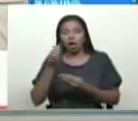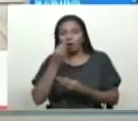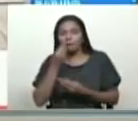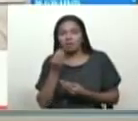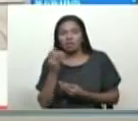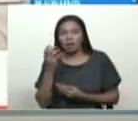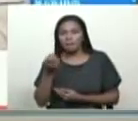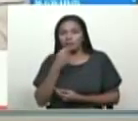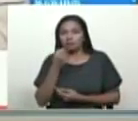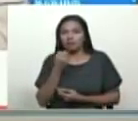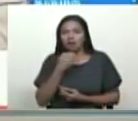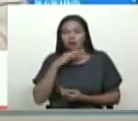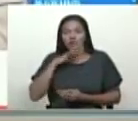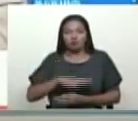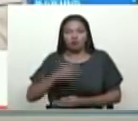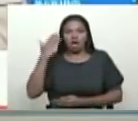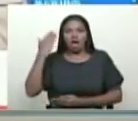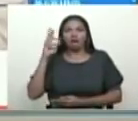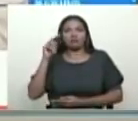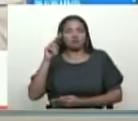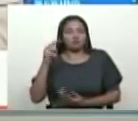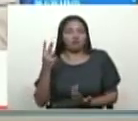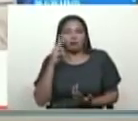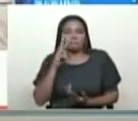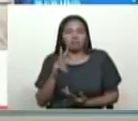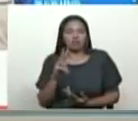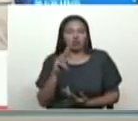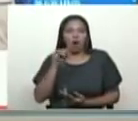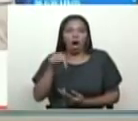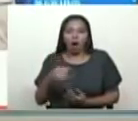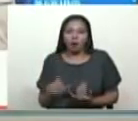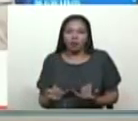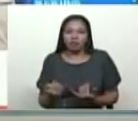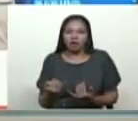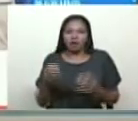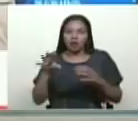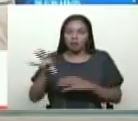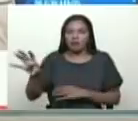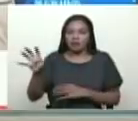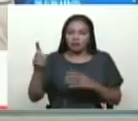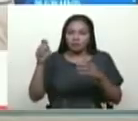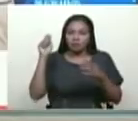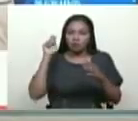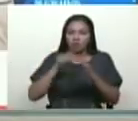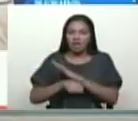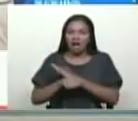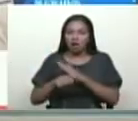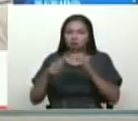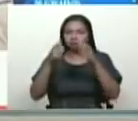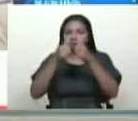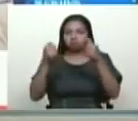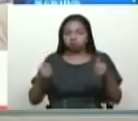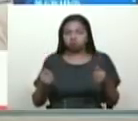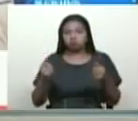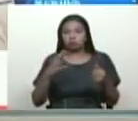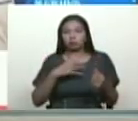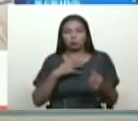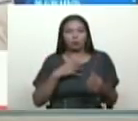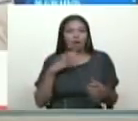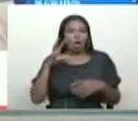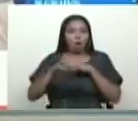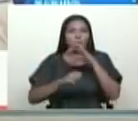nunca antes visto en la historia. Que un país sea bloqueado para impedir que pueda